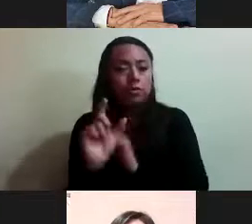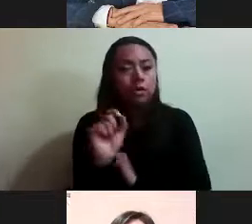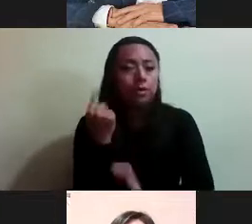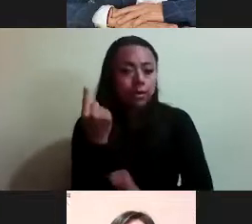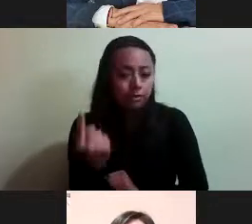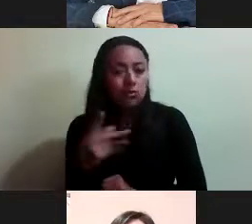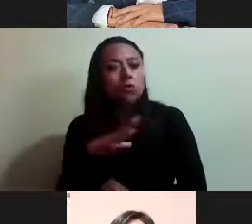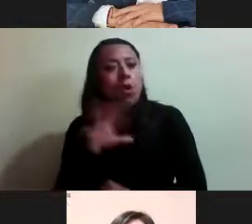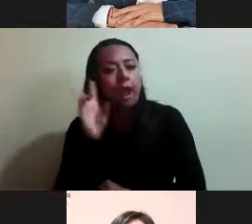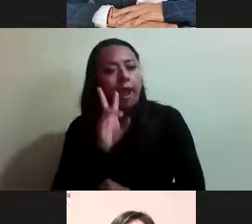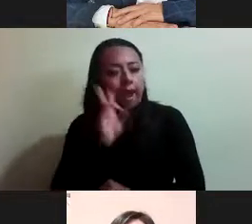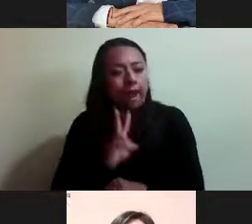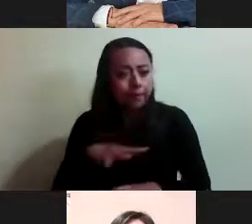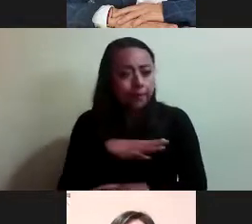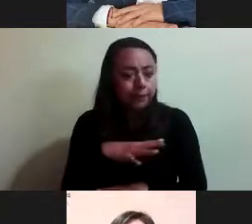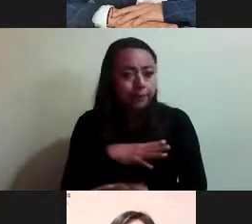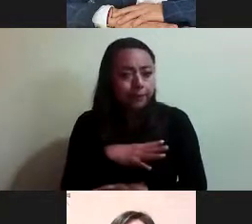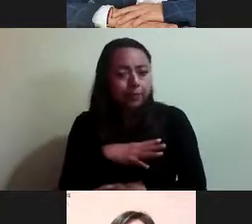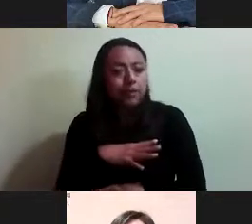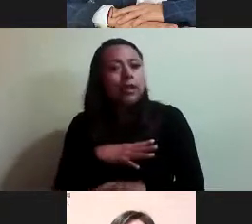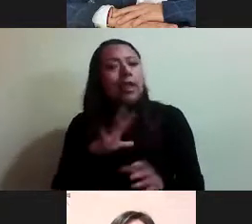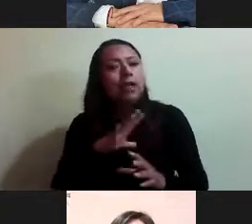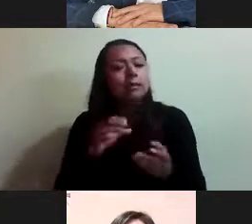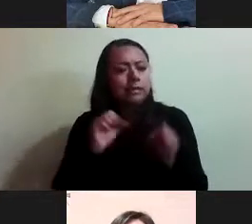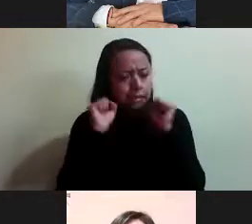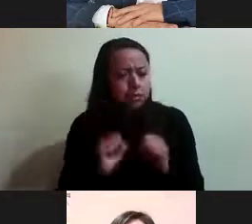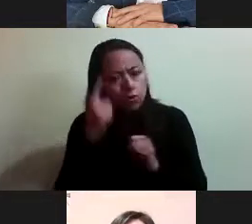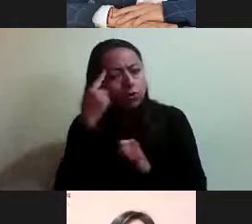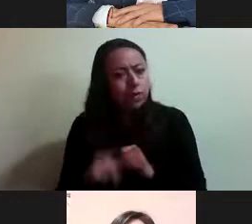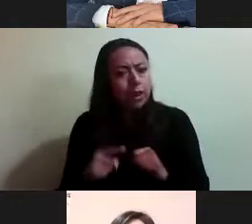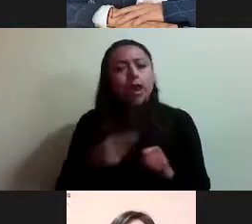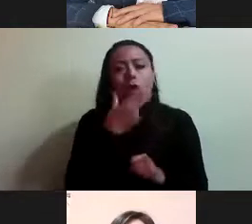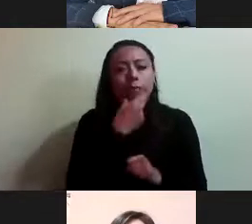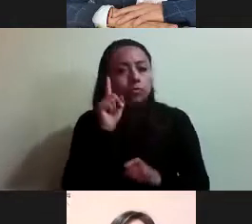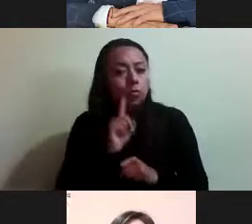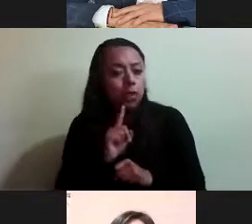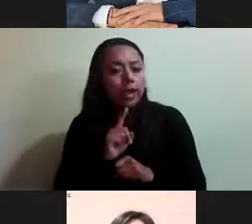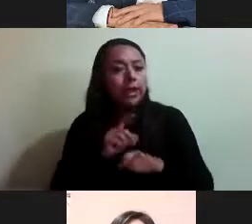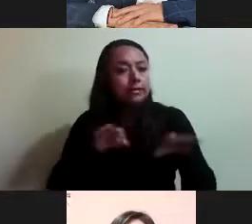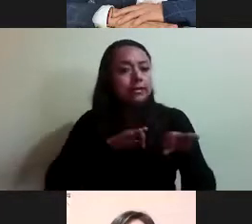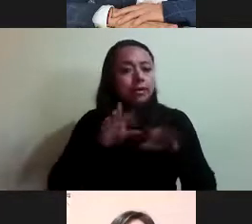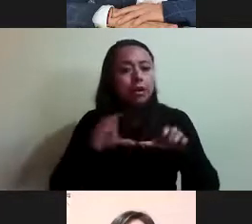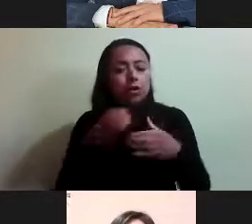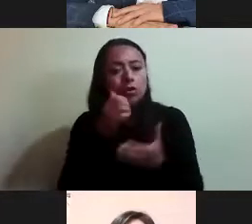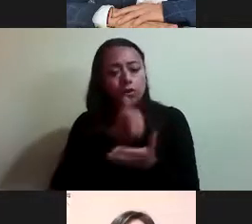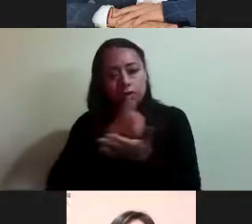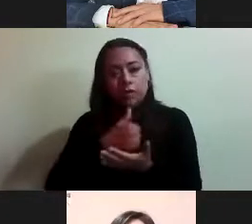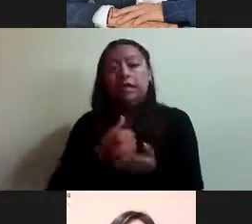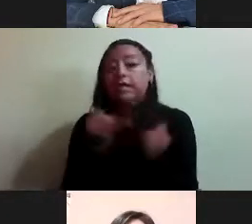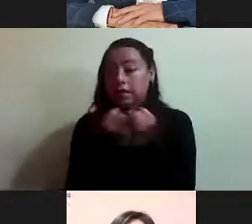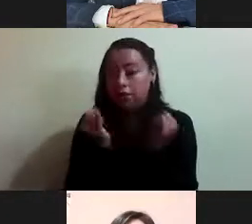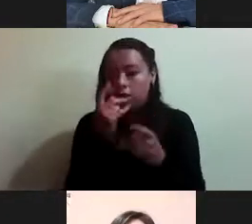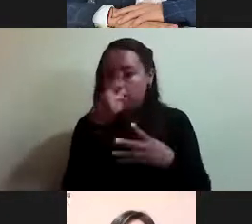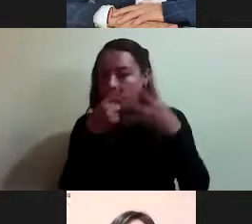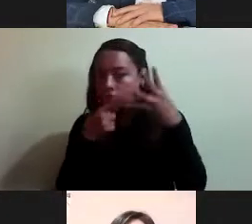que evidentemente tener las condiciones garantizadas para las y los trabajadores y las condiciones óptimas para una operación correcta, pues es lo